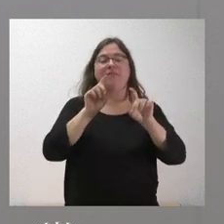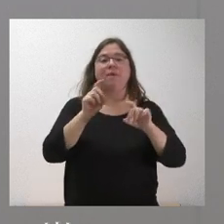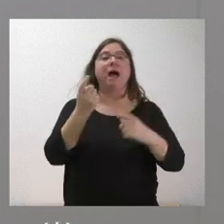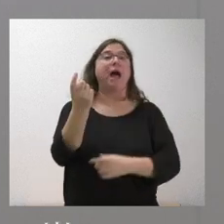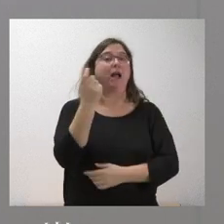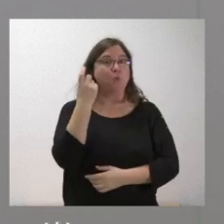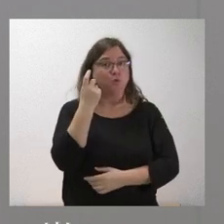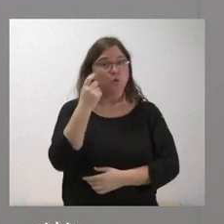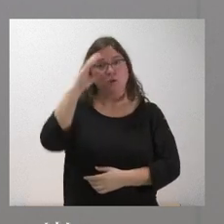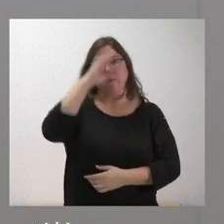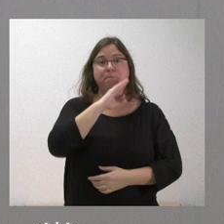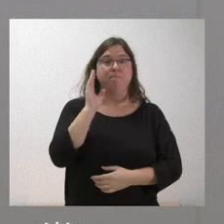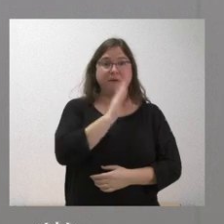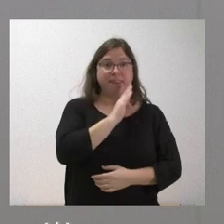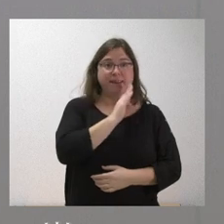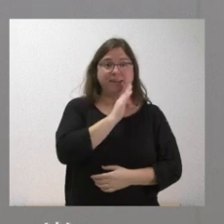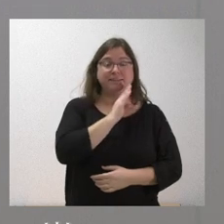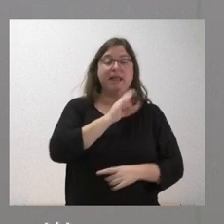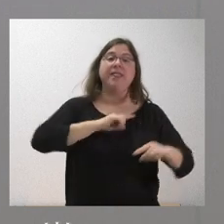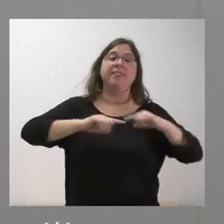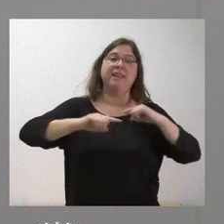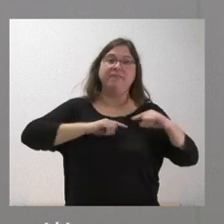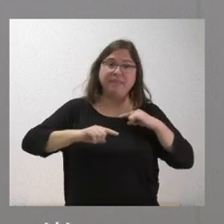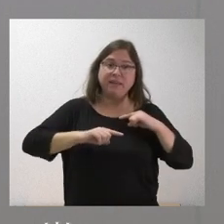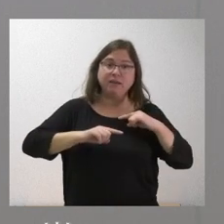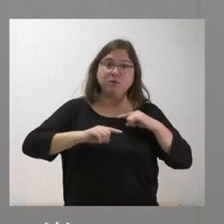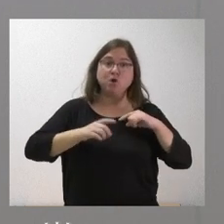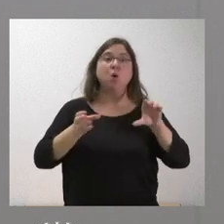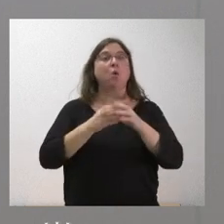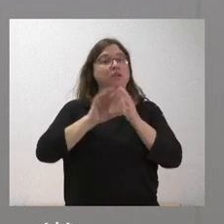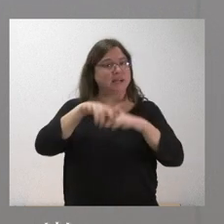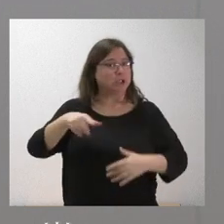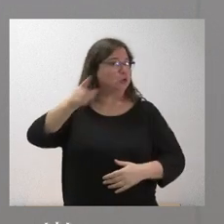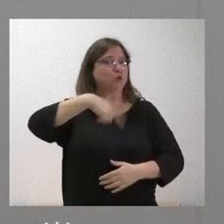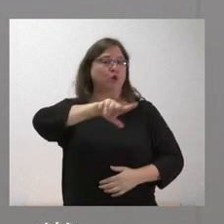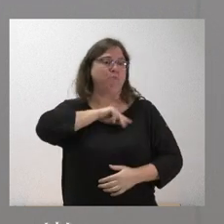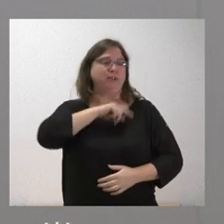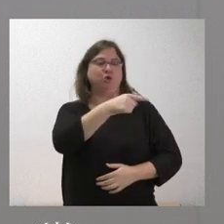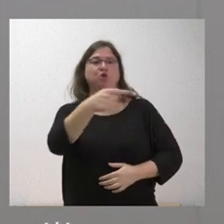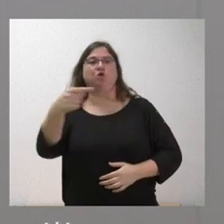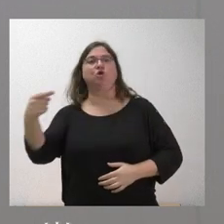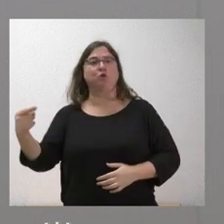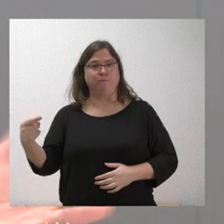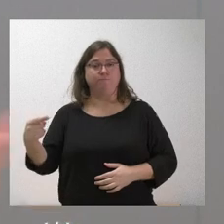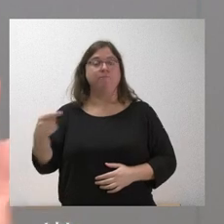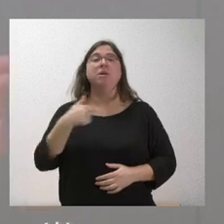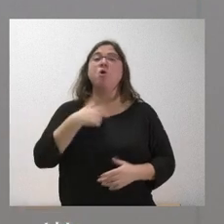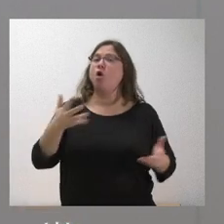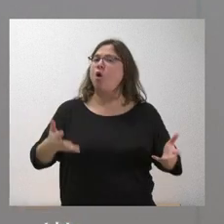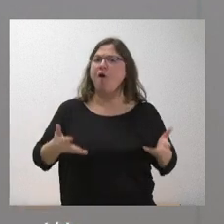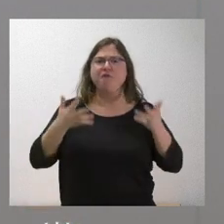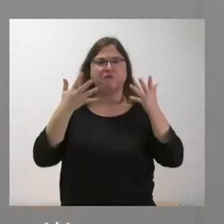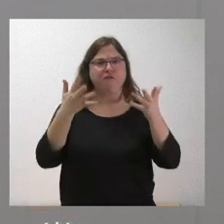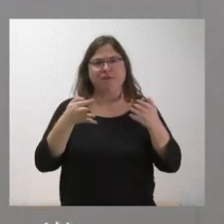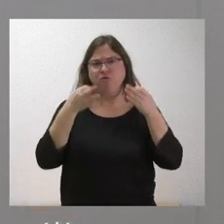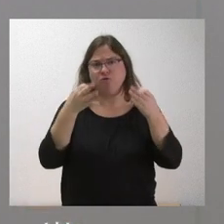mérito de los padres es el mérito de los directivos es el mérito de la junta de Castilla de León y desde aquí nos ofrecemos siempre